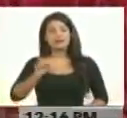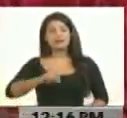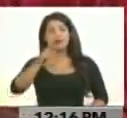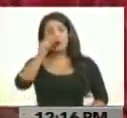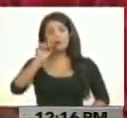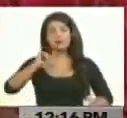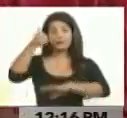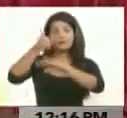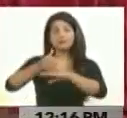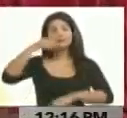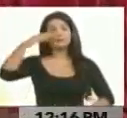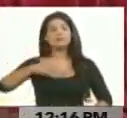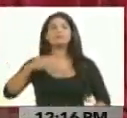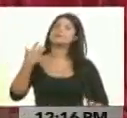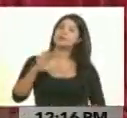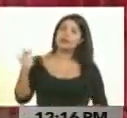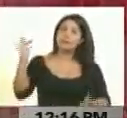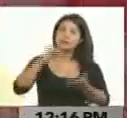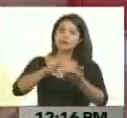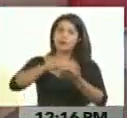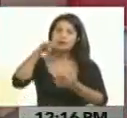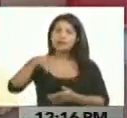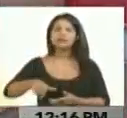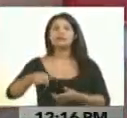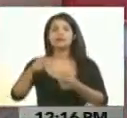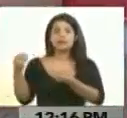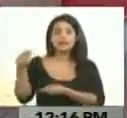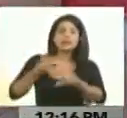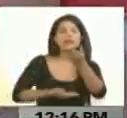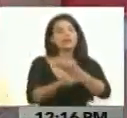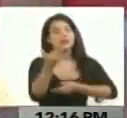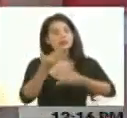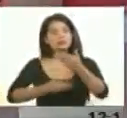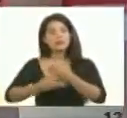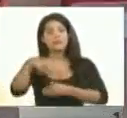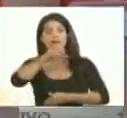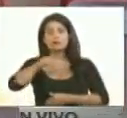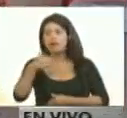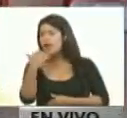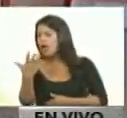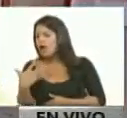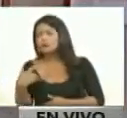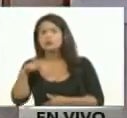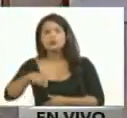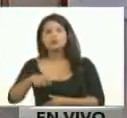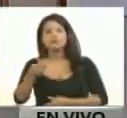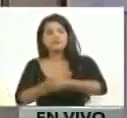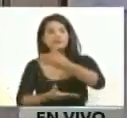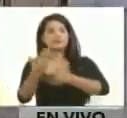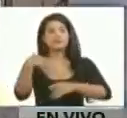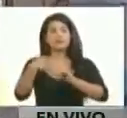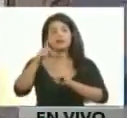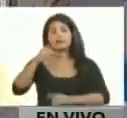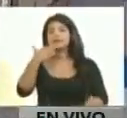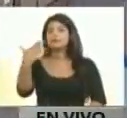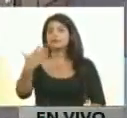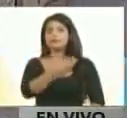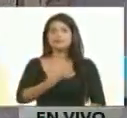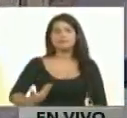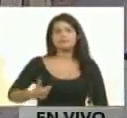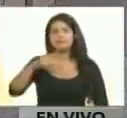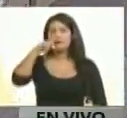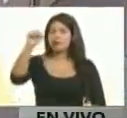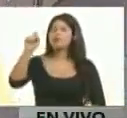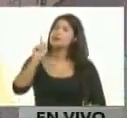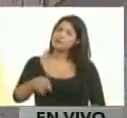general, está acto de presencia aquí entregando los aire acondicionado a gente más necesitada y a mi presidente Maduro y a